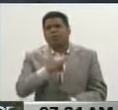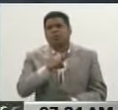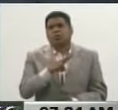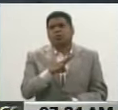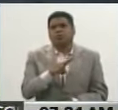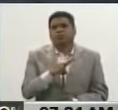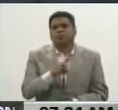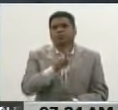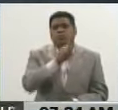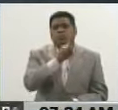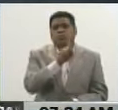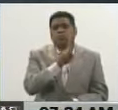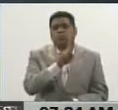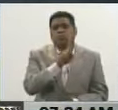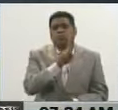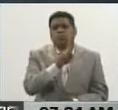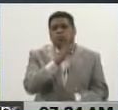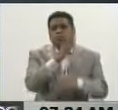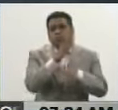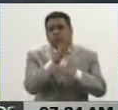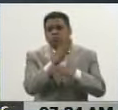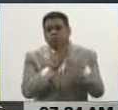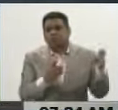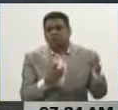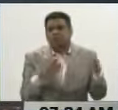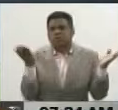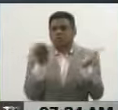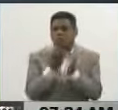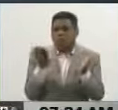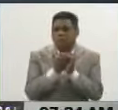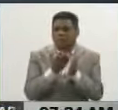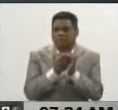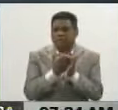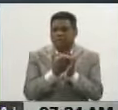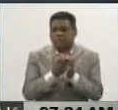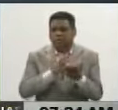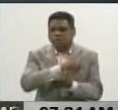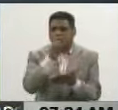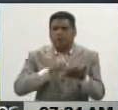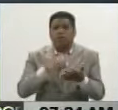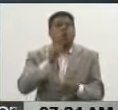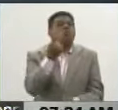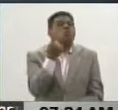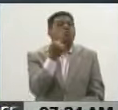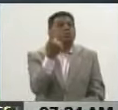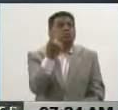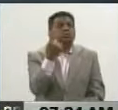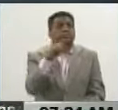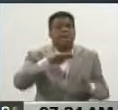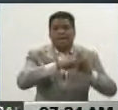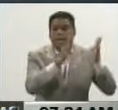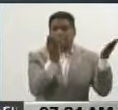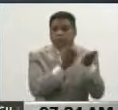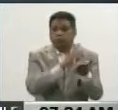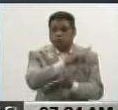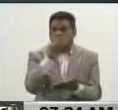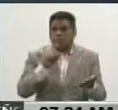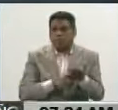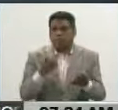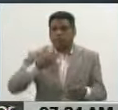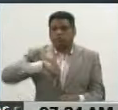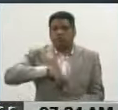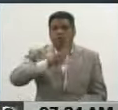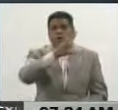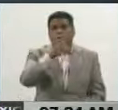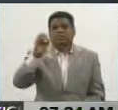es población estudiantil, una cosa única quizás en el mundo. Nosotros llegamos, casi somos 30